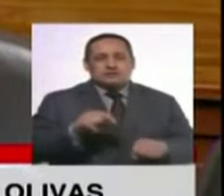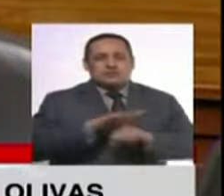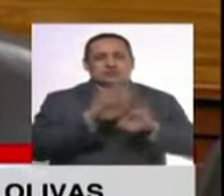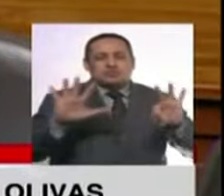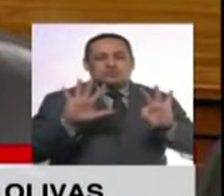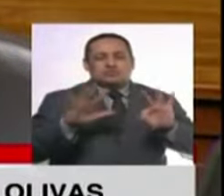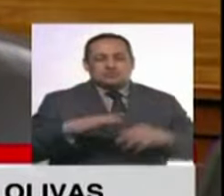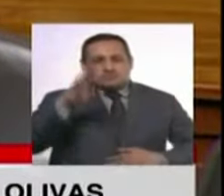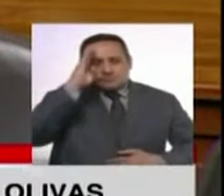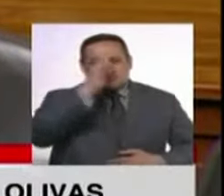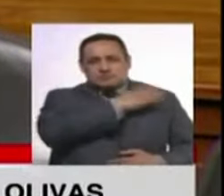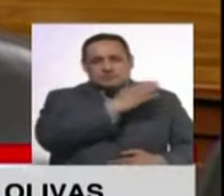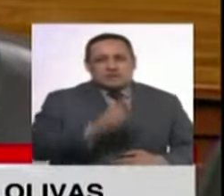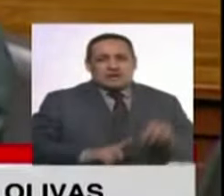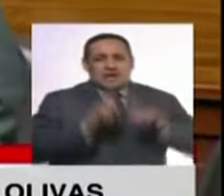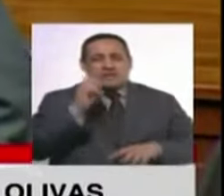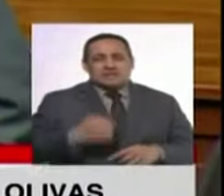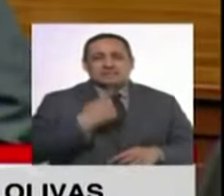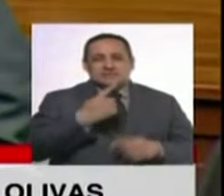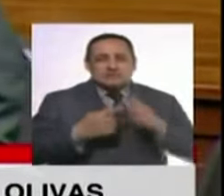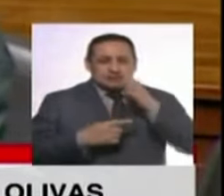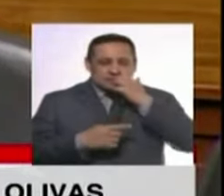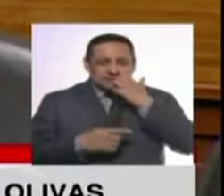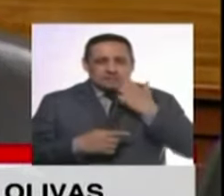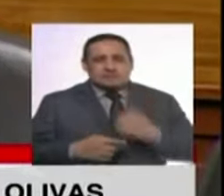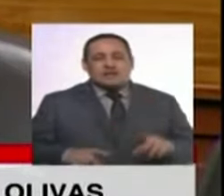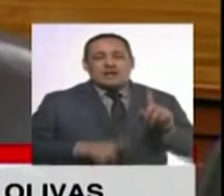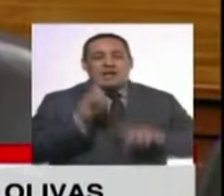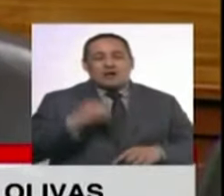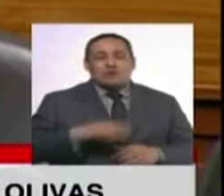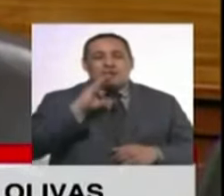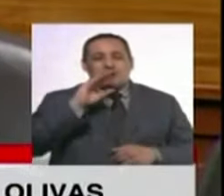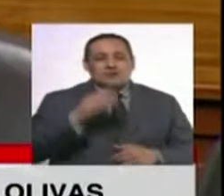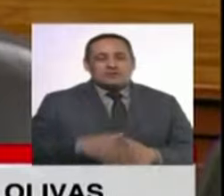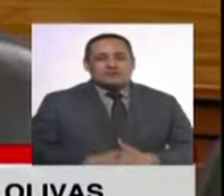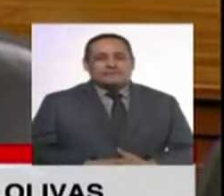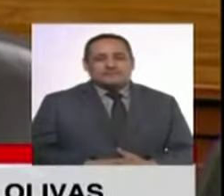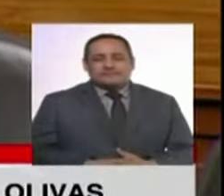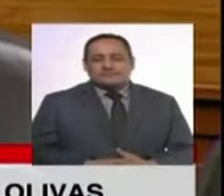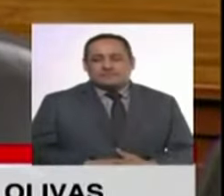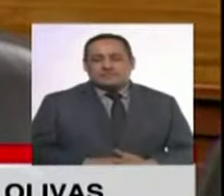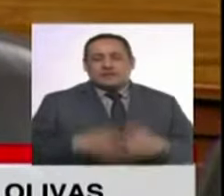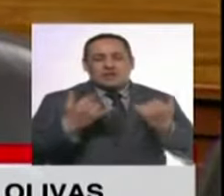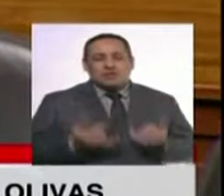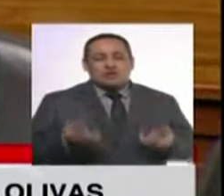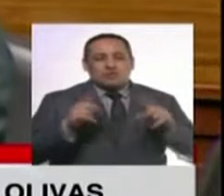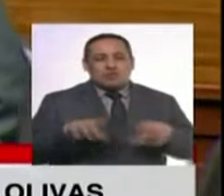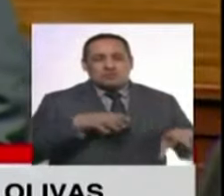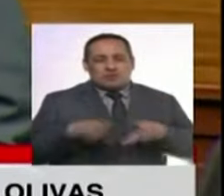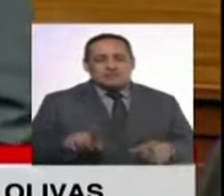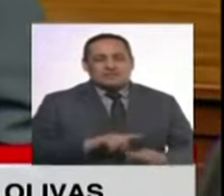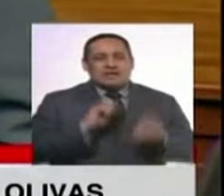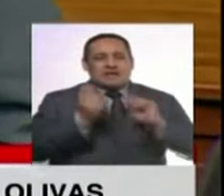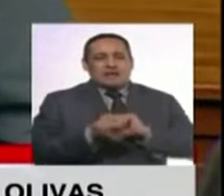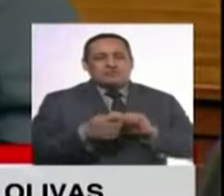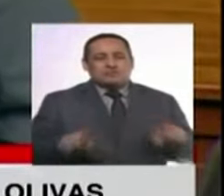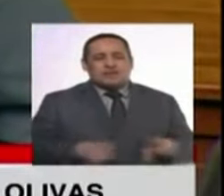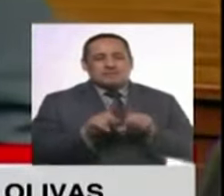generales alguien dijeron algo dijeron Ahora cuando hacen el cambio